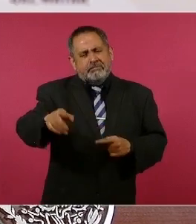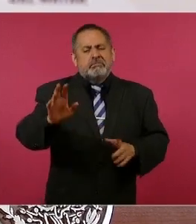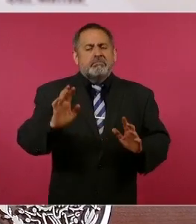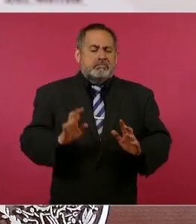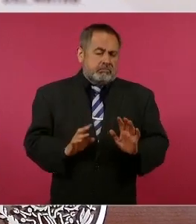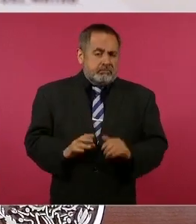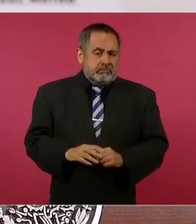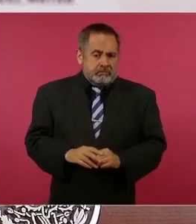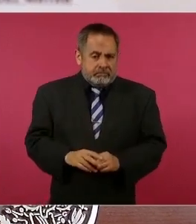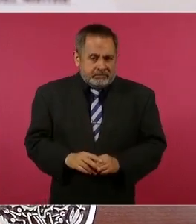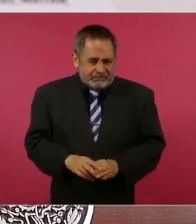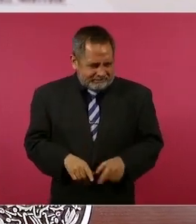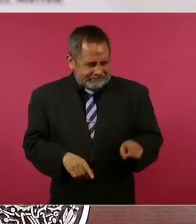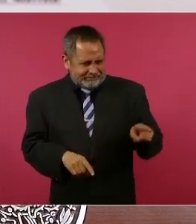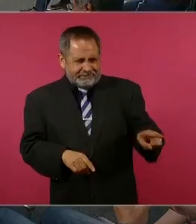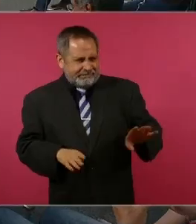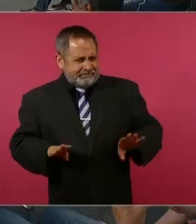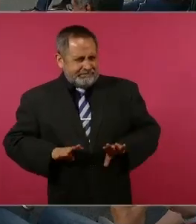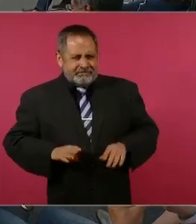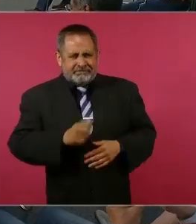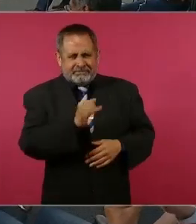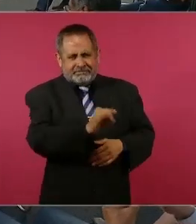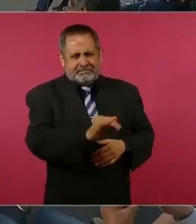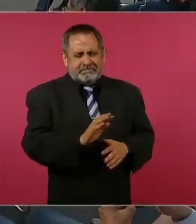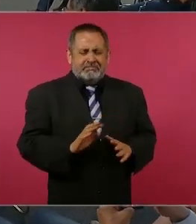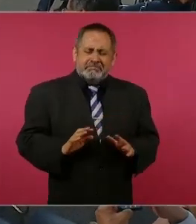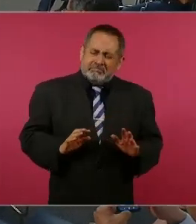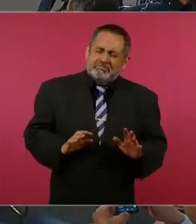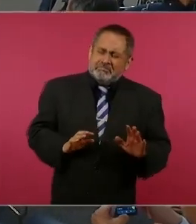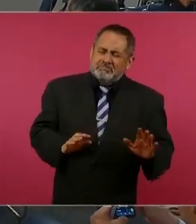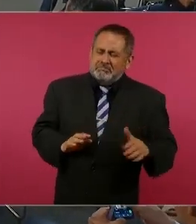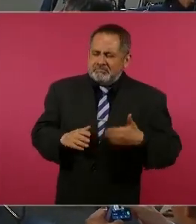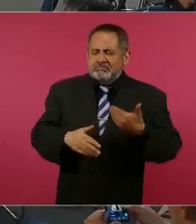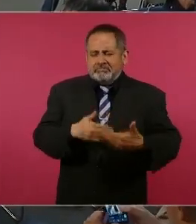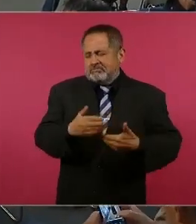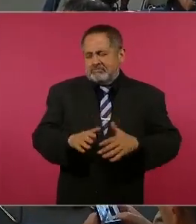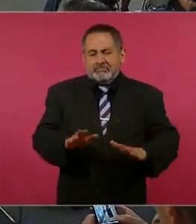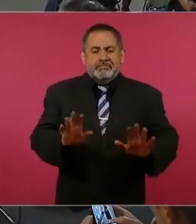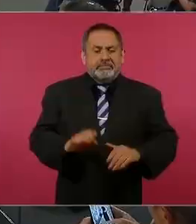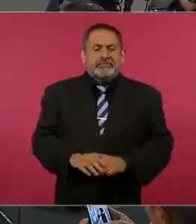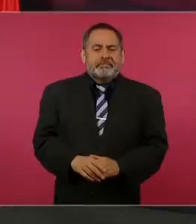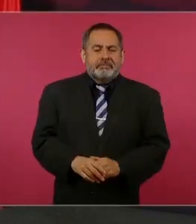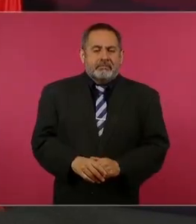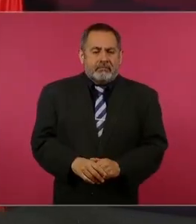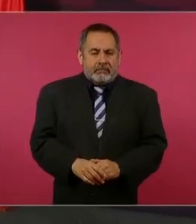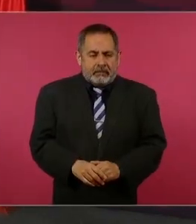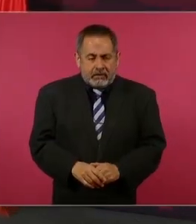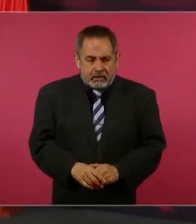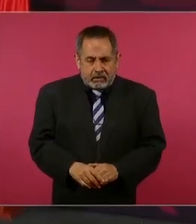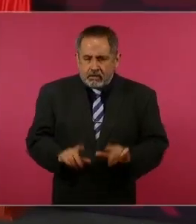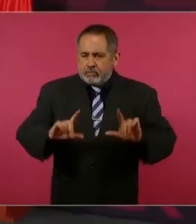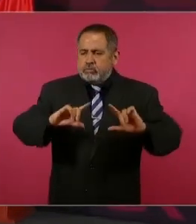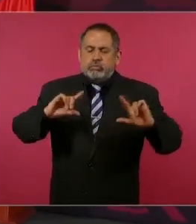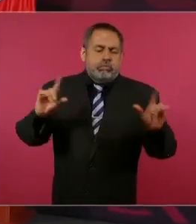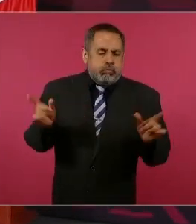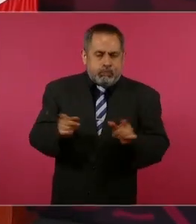incluso estas actitudes, estos comportamientos. Yo, en términos muy